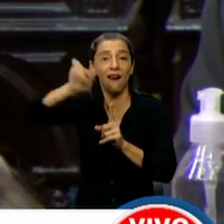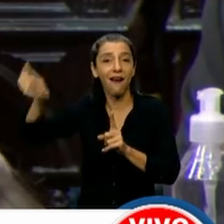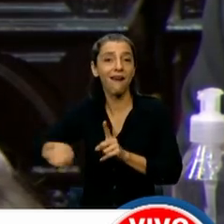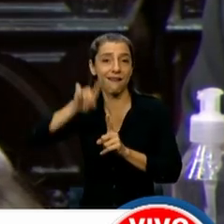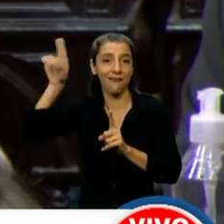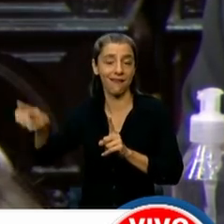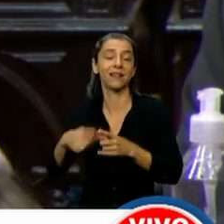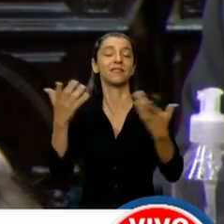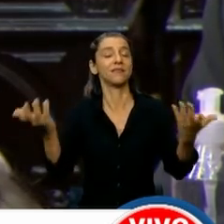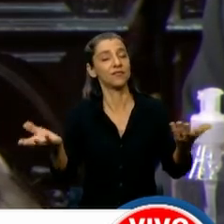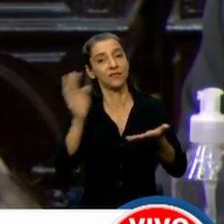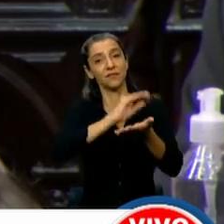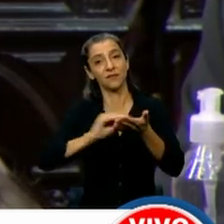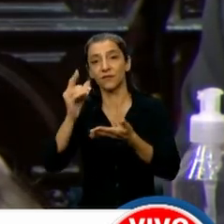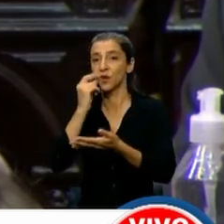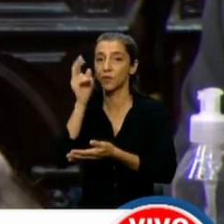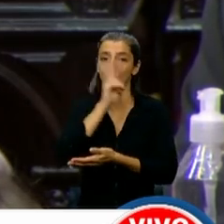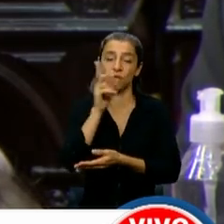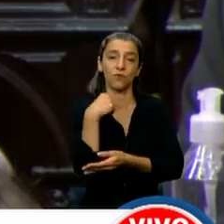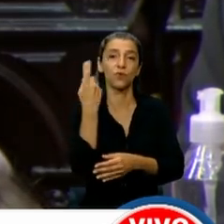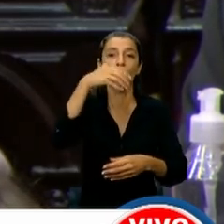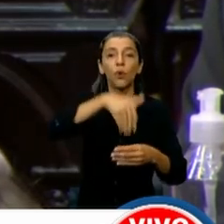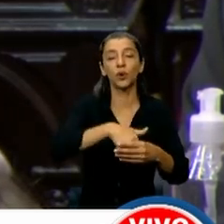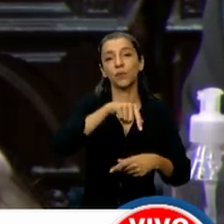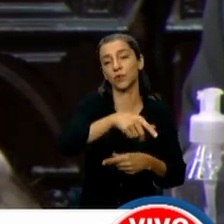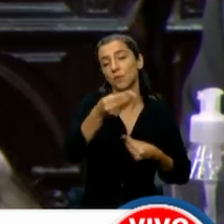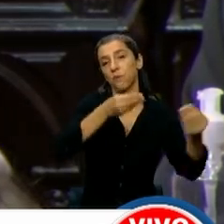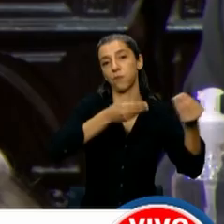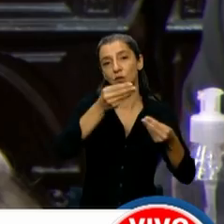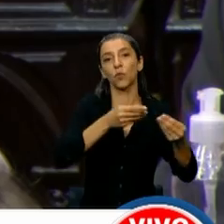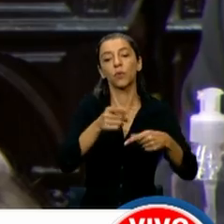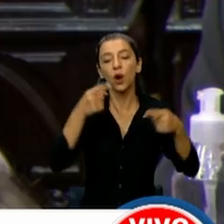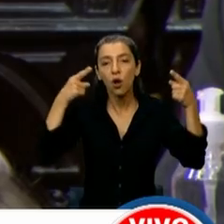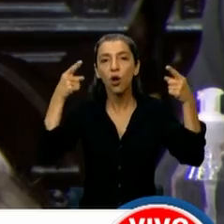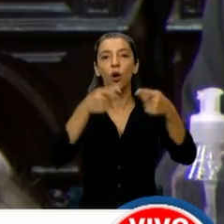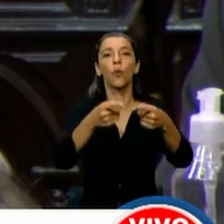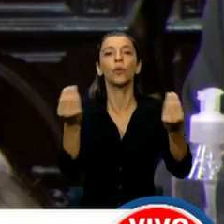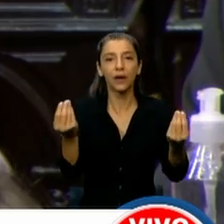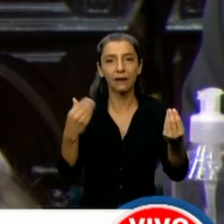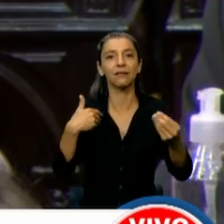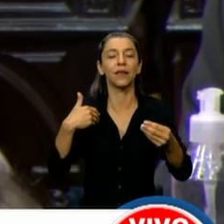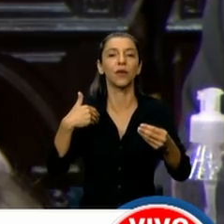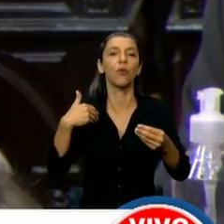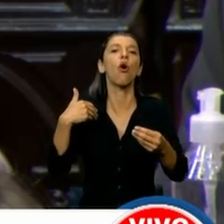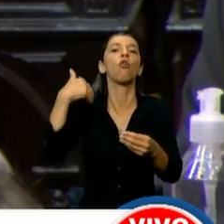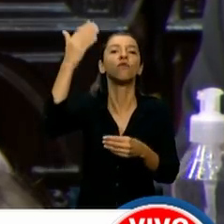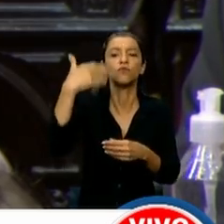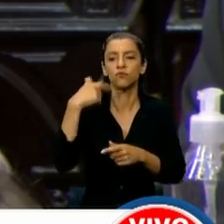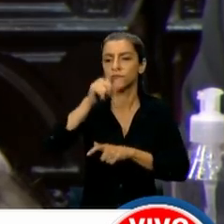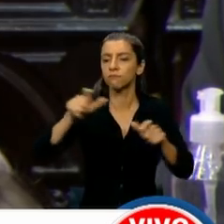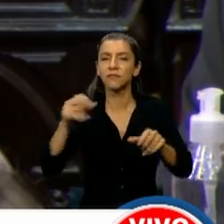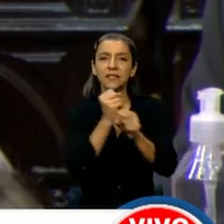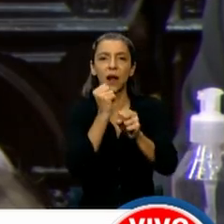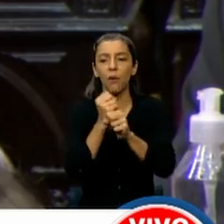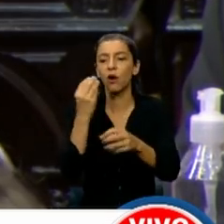diputados y diputadas votemos un presupuesto que apunte al corazón de la generación del pre del empleo que